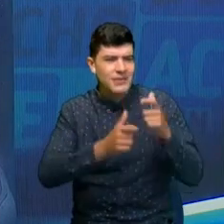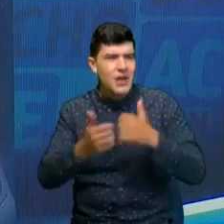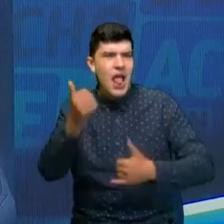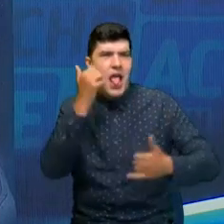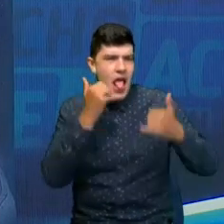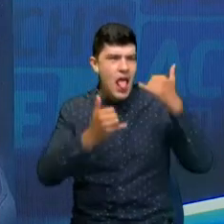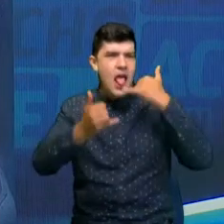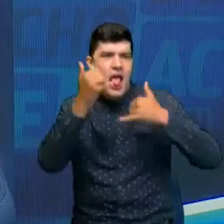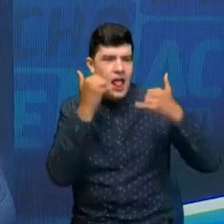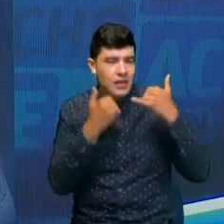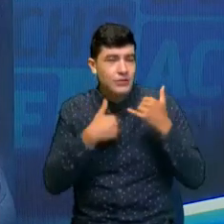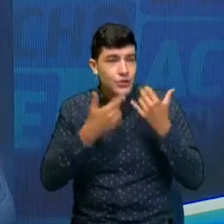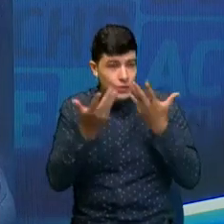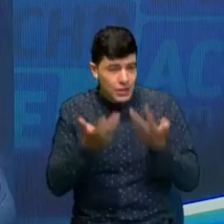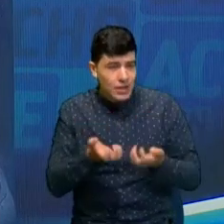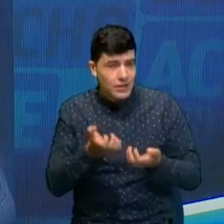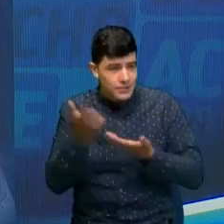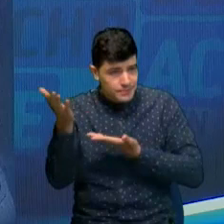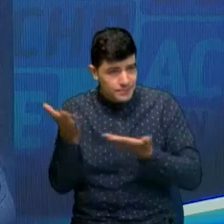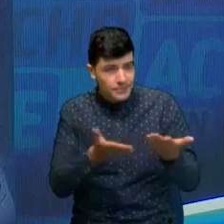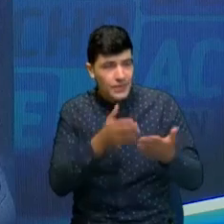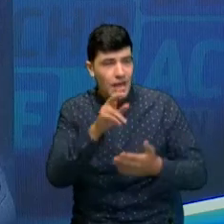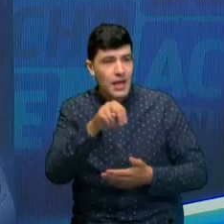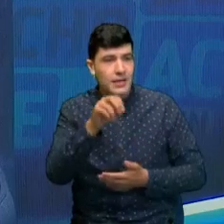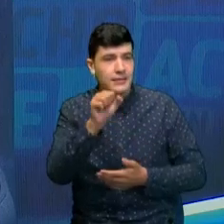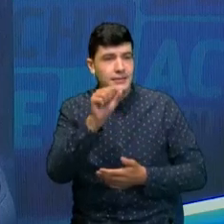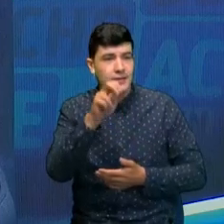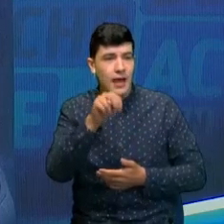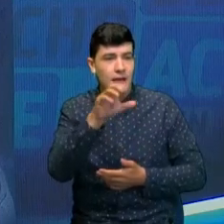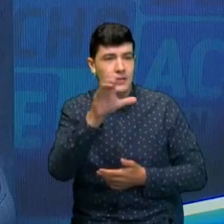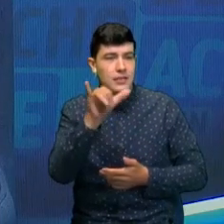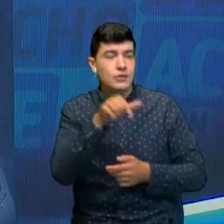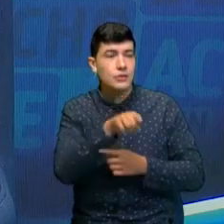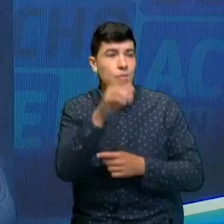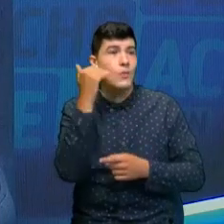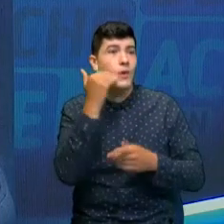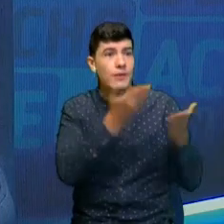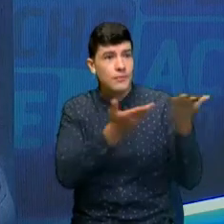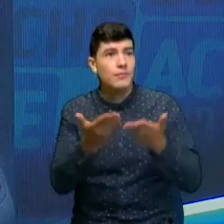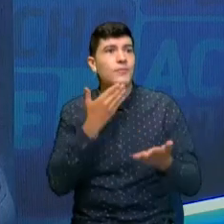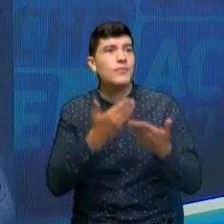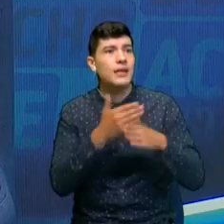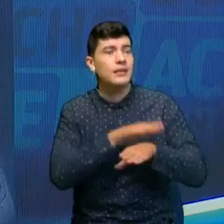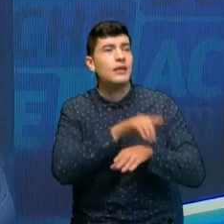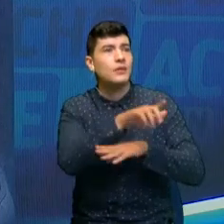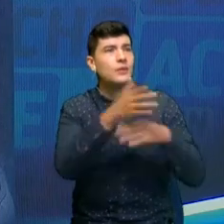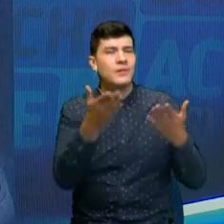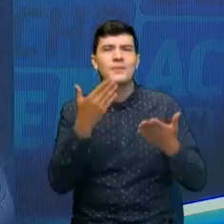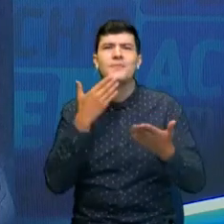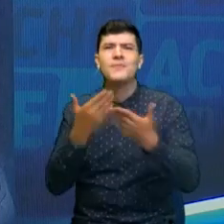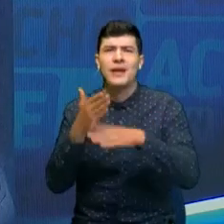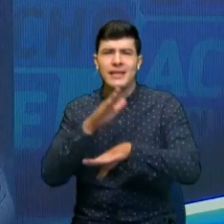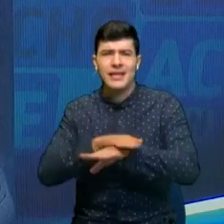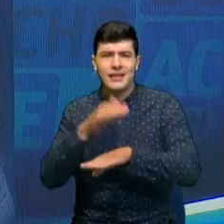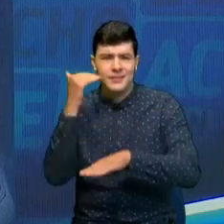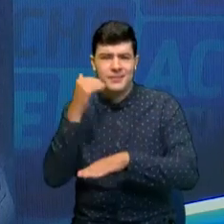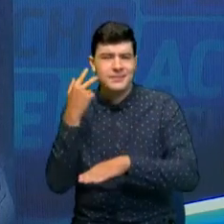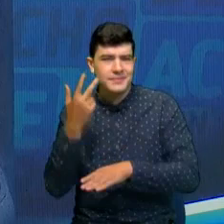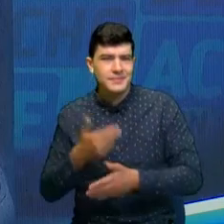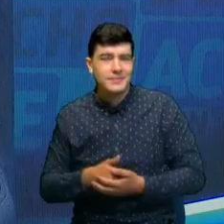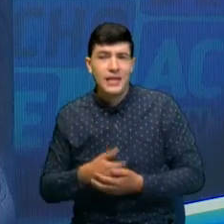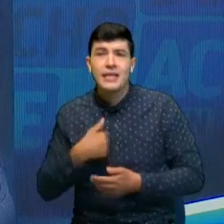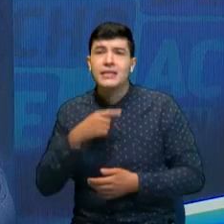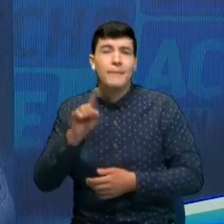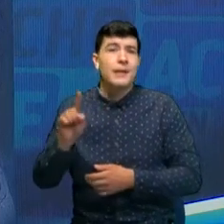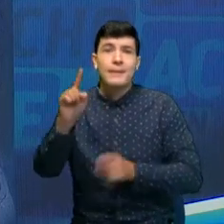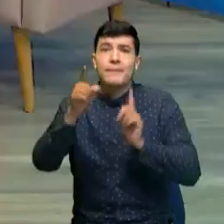quiero darle rápidamente el paso a Nancy, que ya está en línea. Nancy, ¿cómo le va? Muy buena tarde. Buenas tardes, sí, señor. Primero